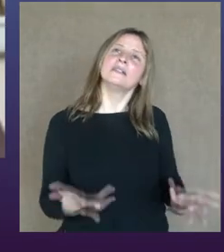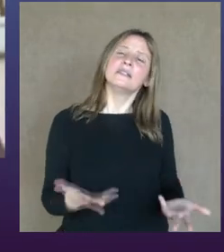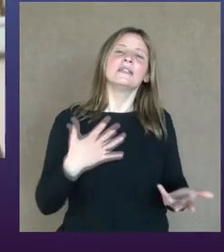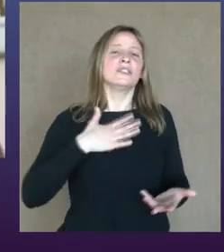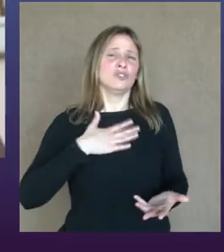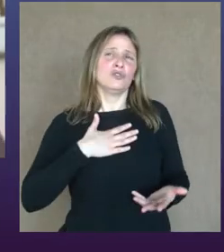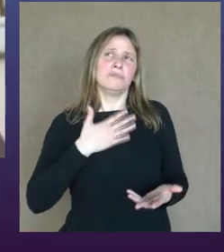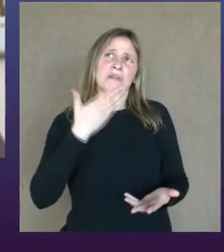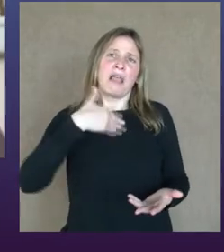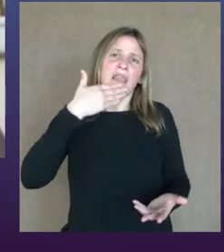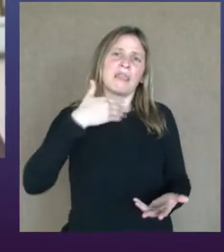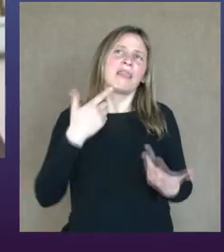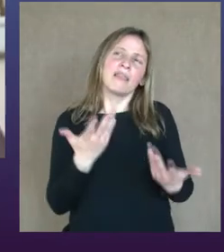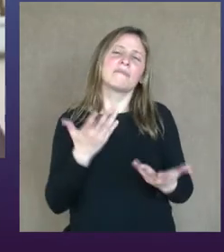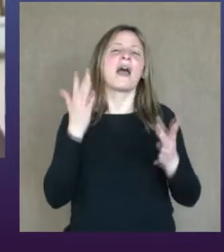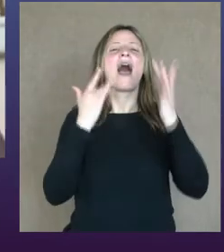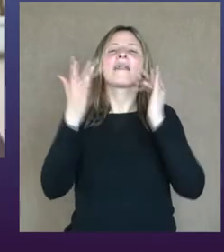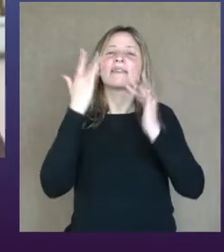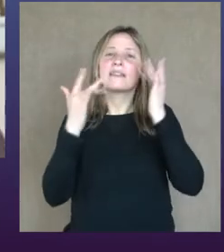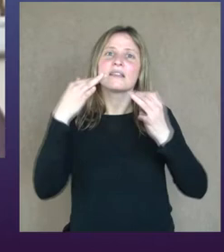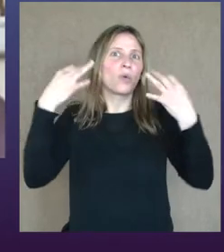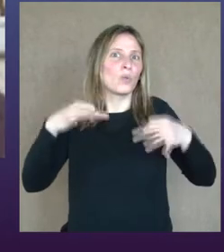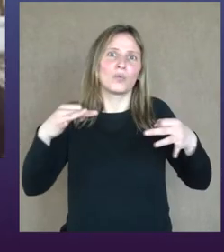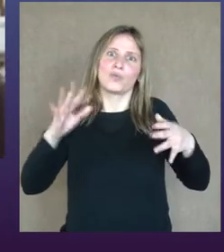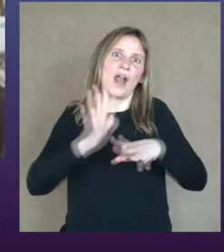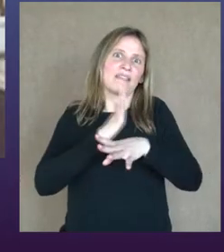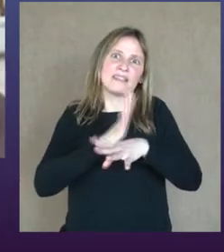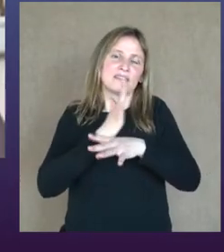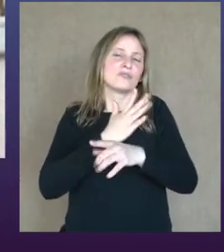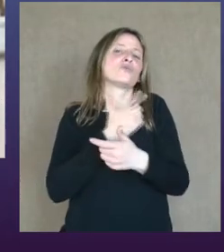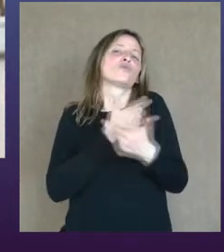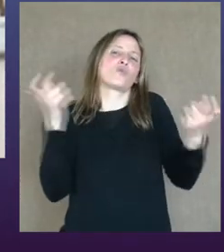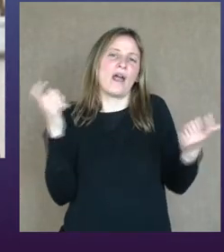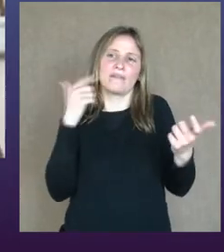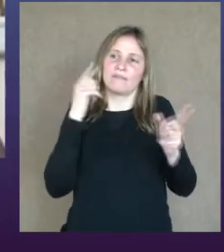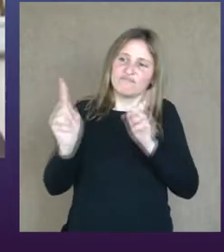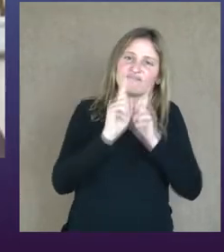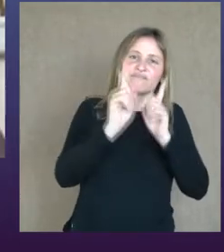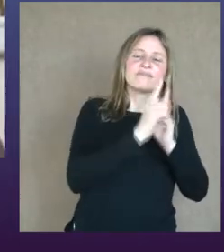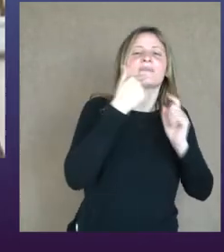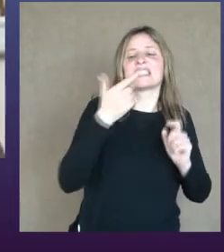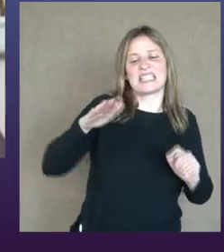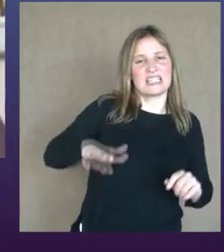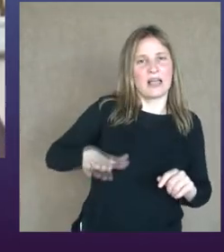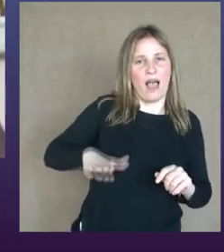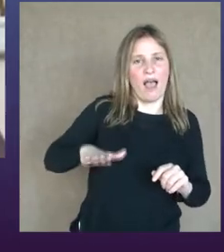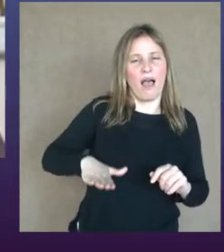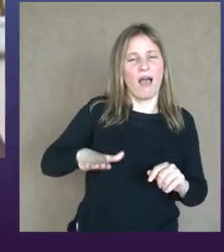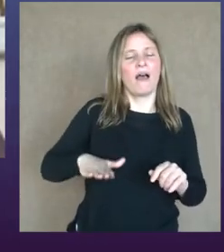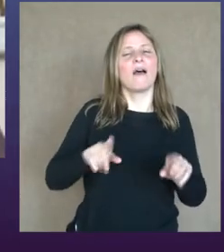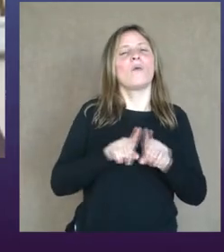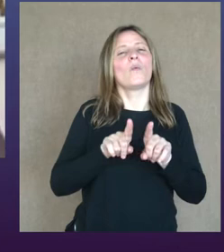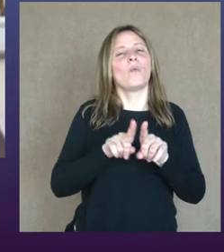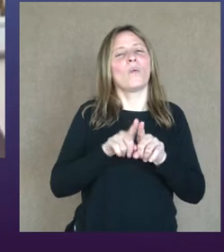lo fui entendiendo a través de artistas que tuve la suerte de conocer en el camino. De chica, bueno,